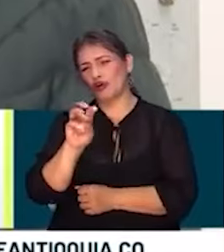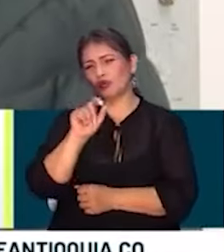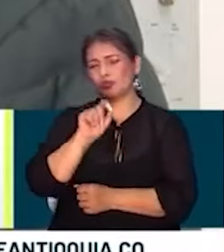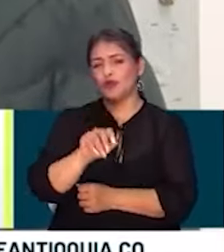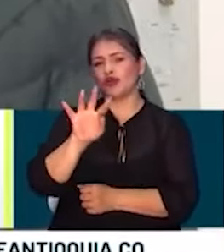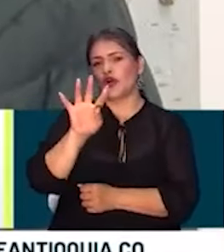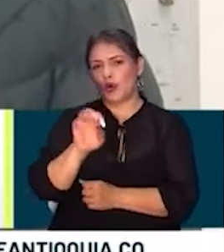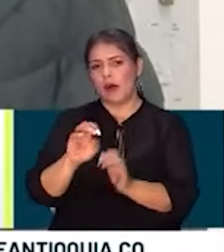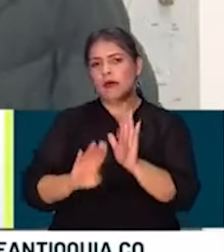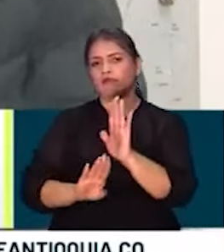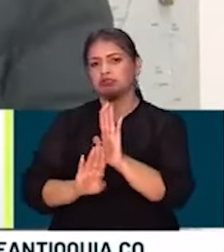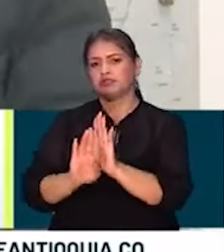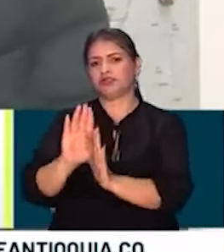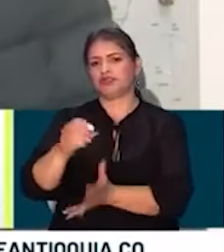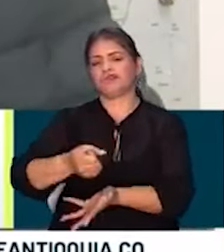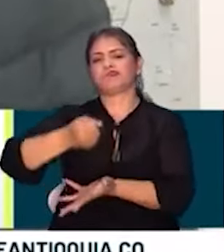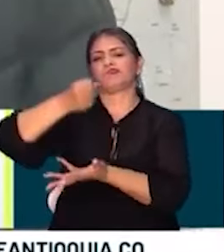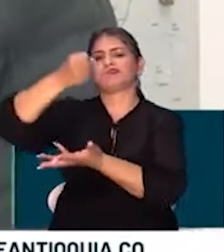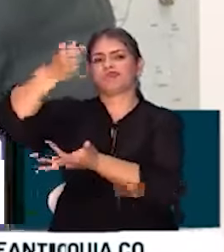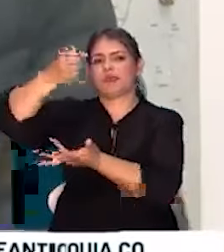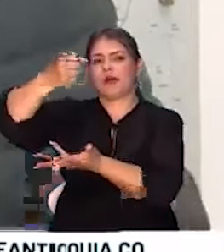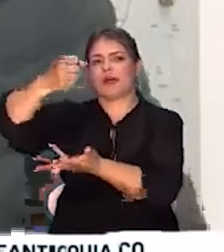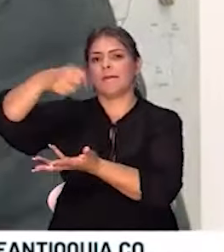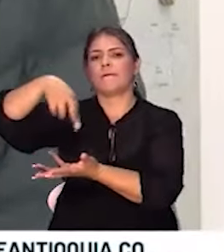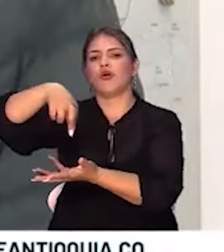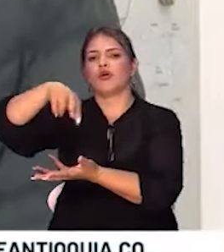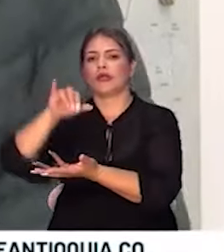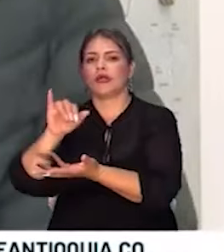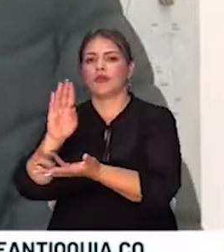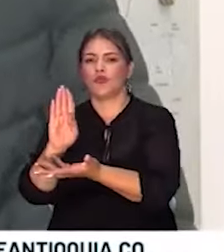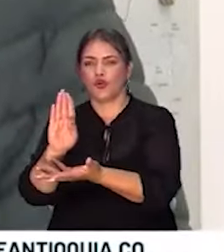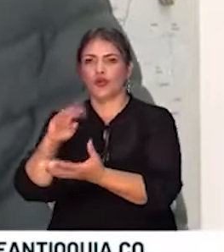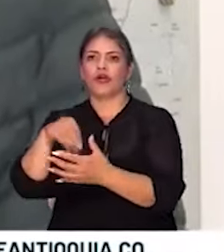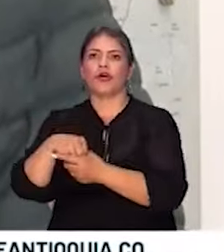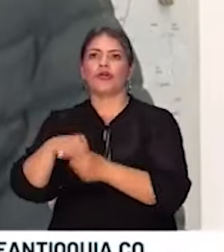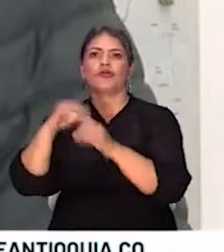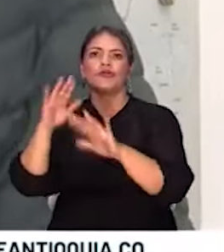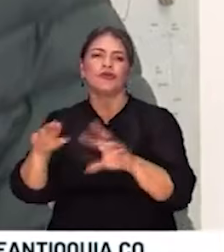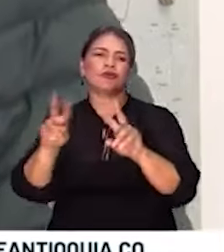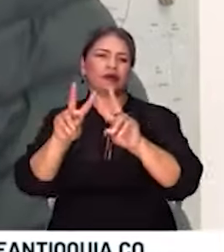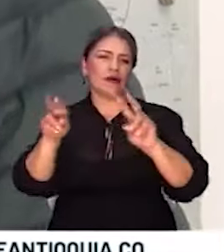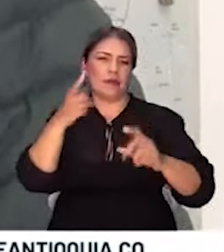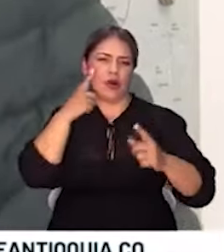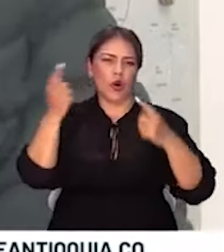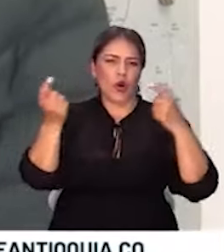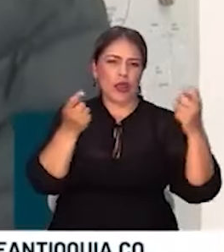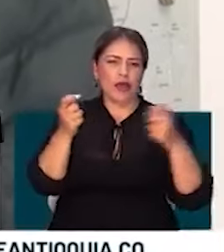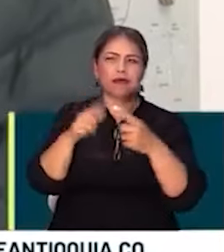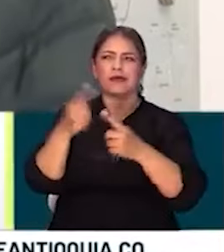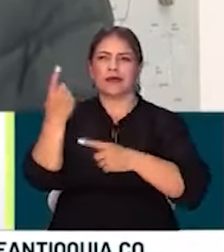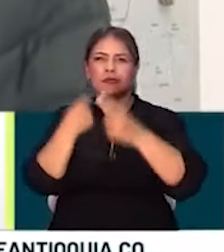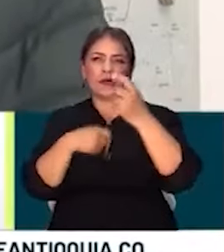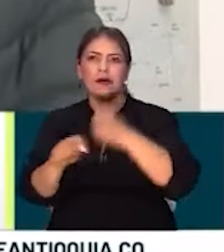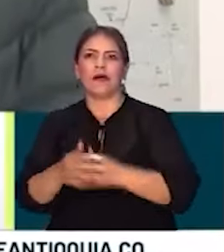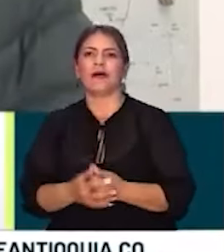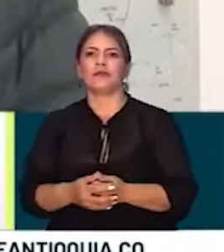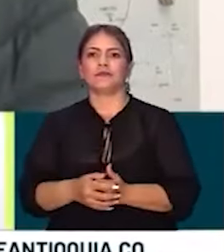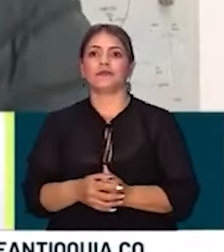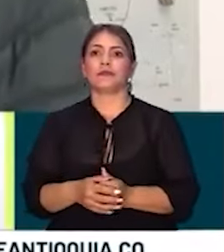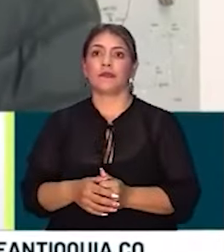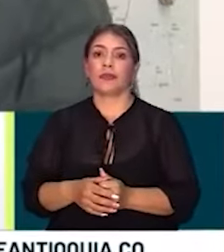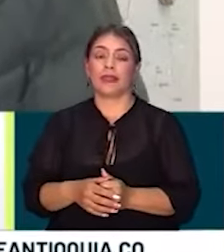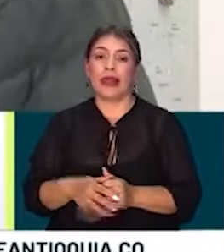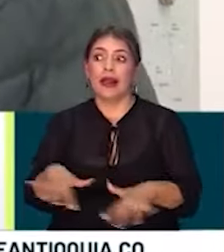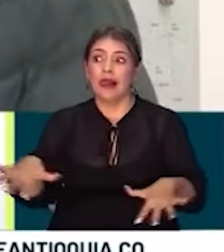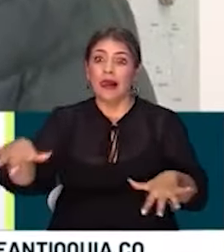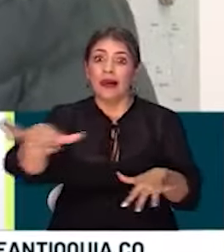crecer en el departamento en temas de logística en temas comerciales eh la valoración que van a tener los predios de la